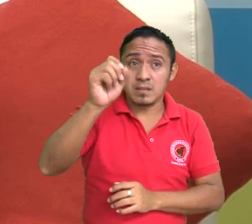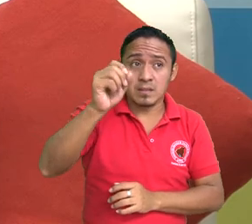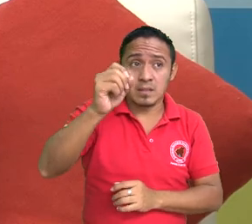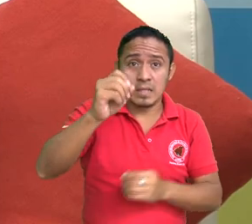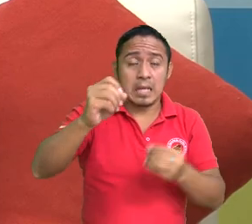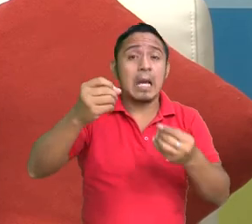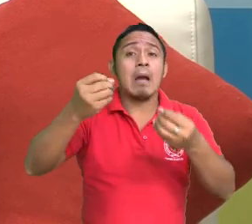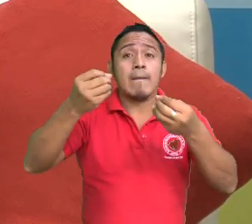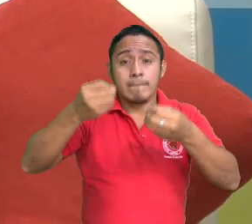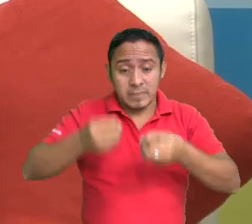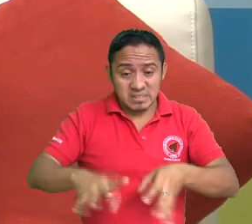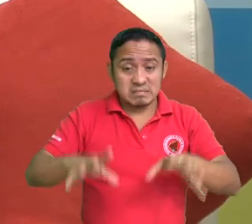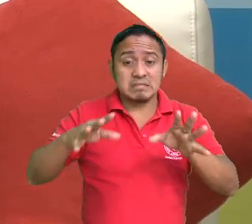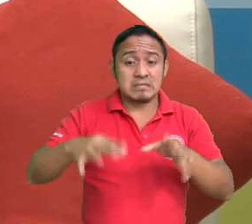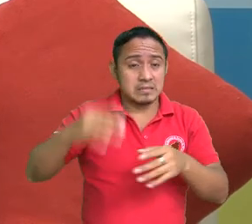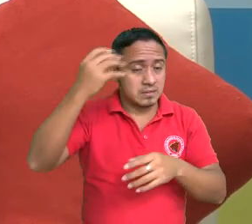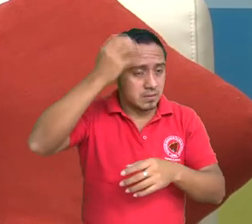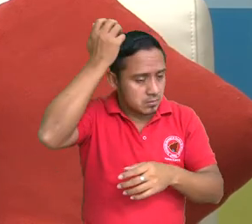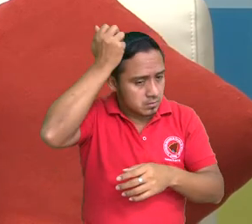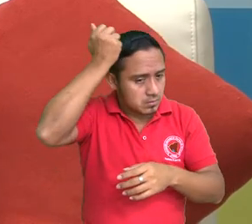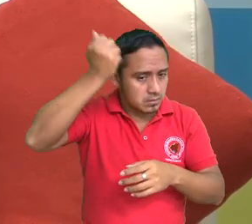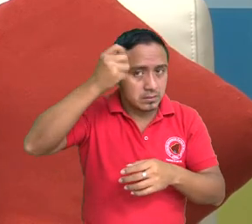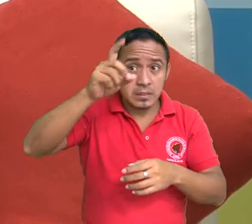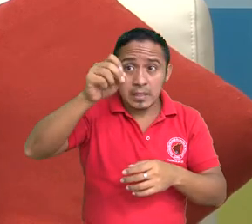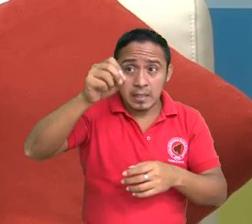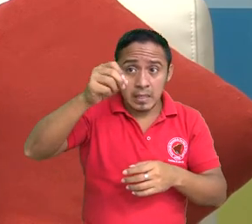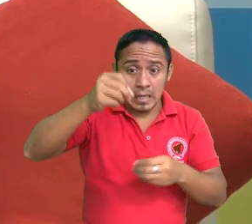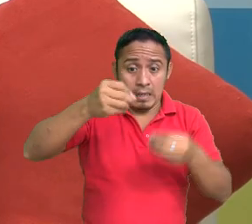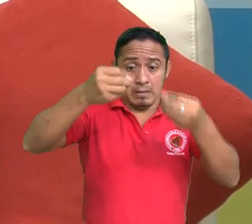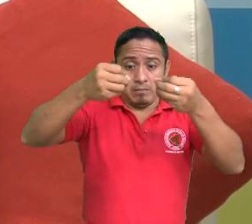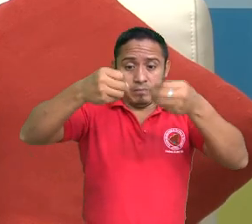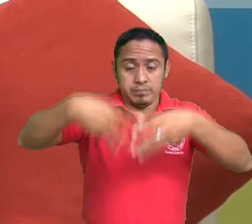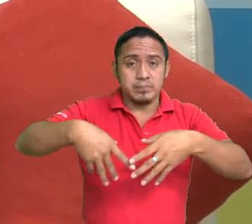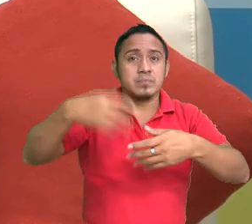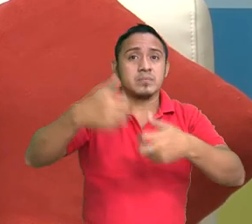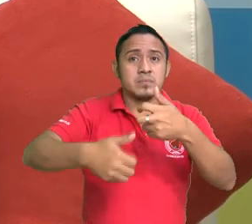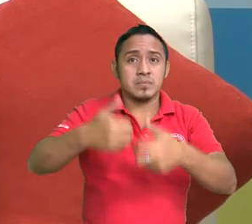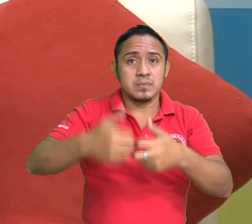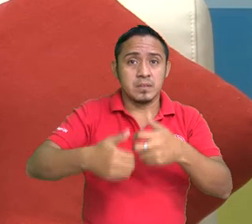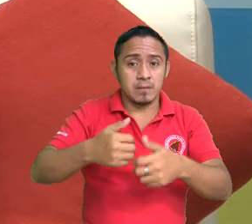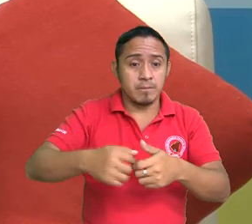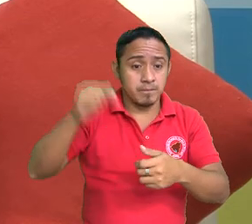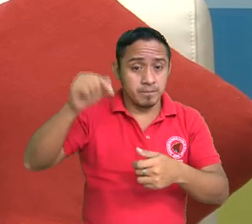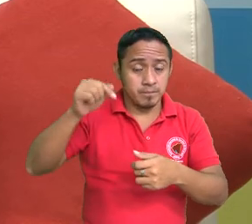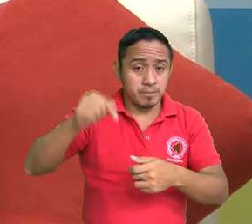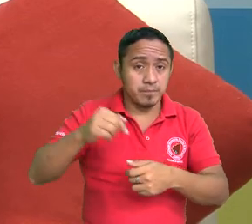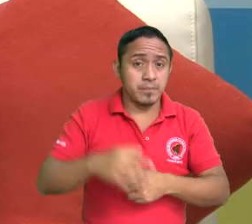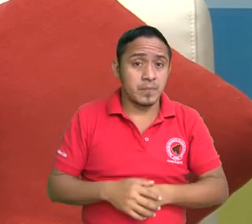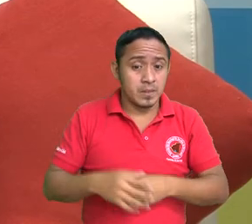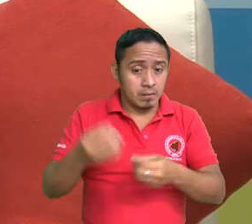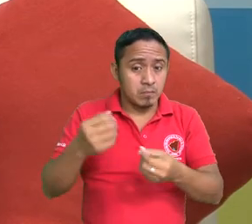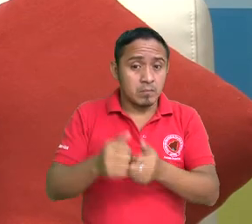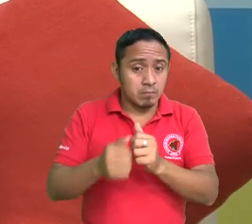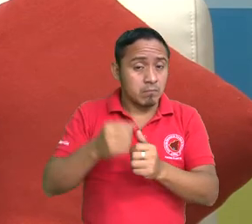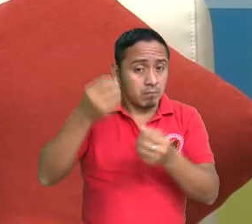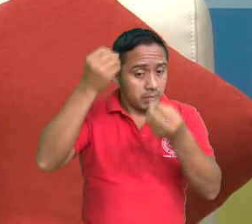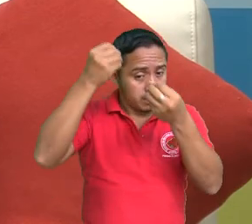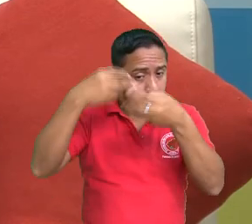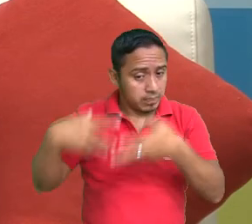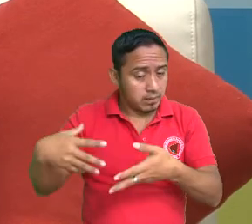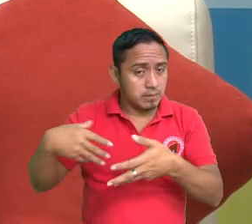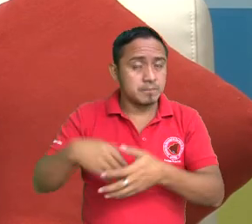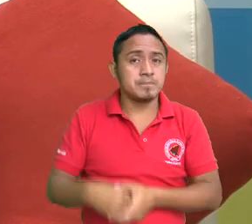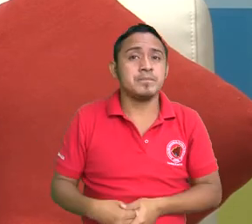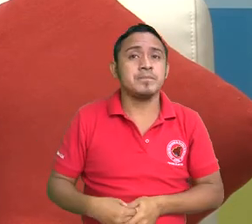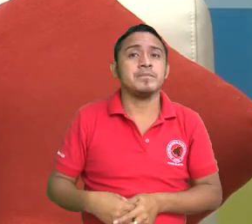una pérdida significativa de cabello, o sea, que anda en un efluvio en ese momento, ¿ves? Entonces,